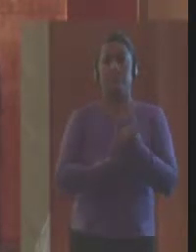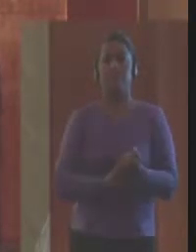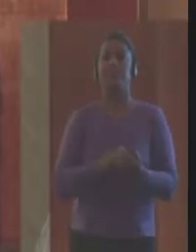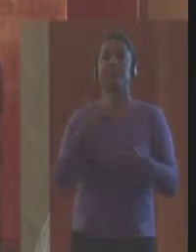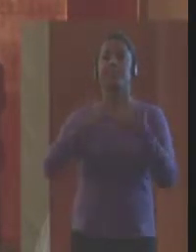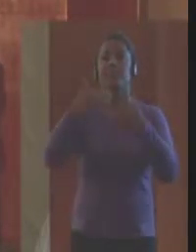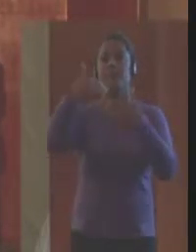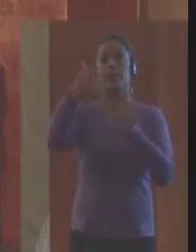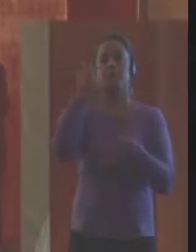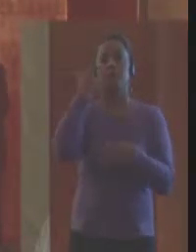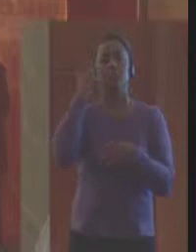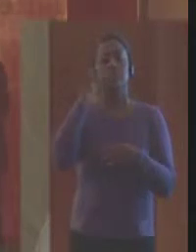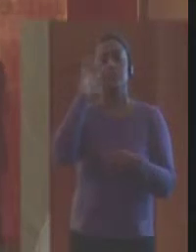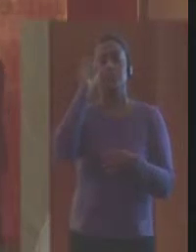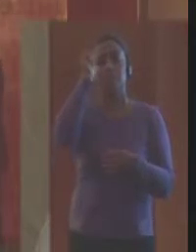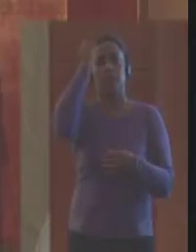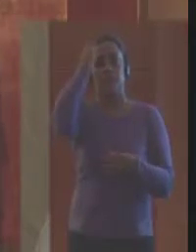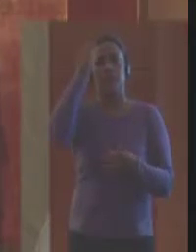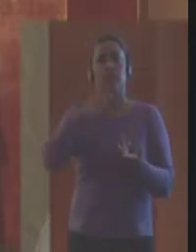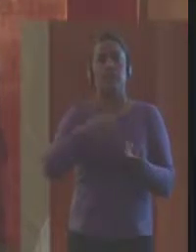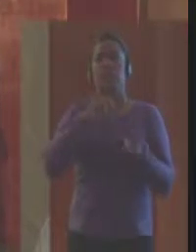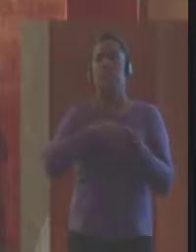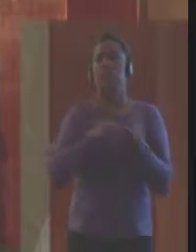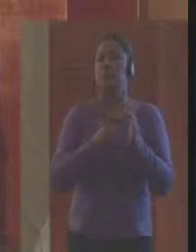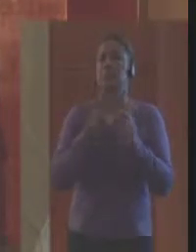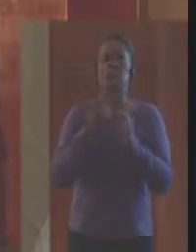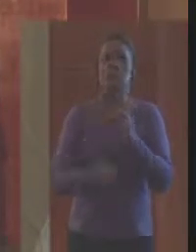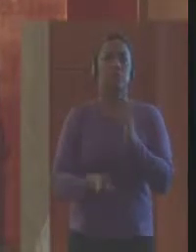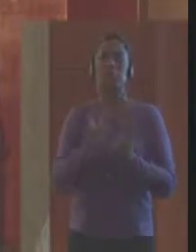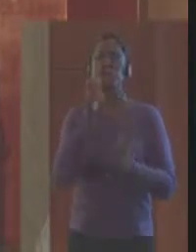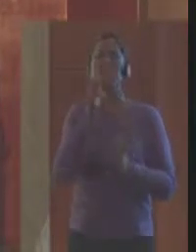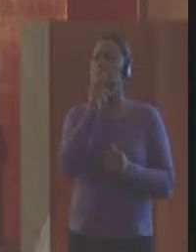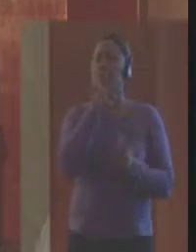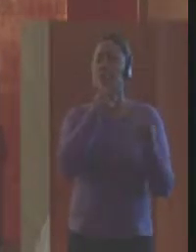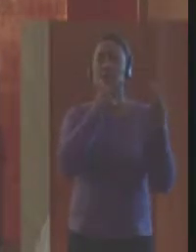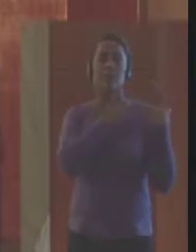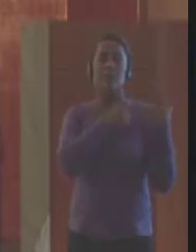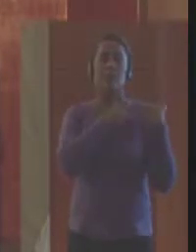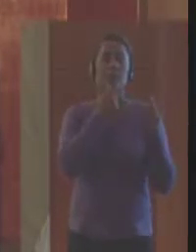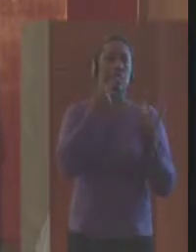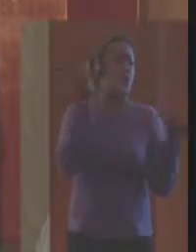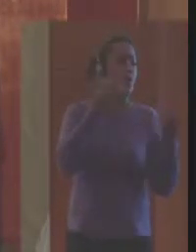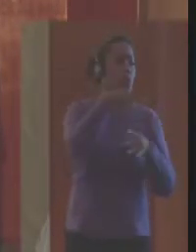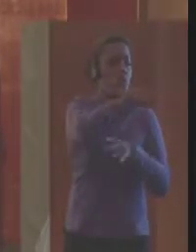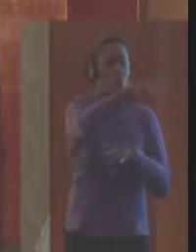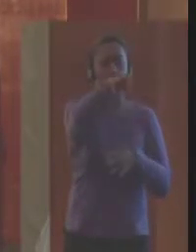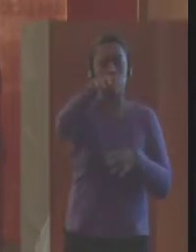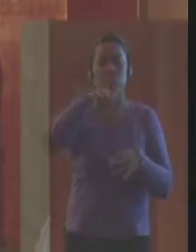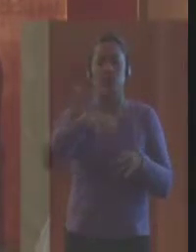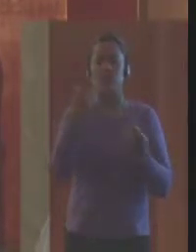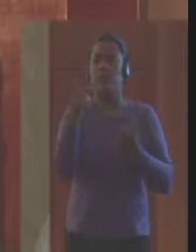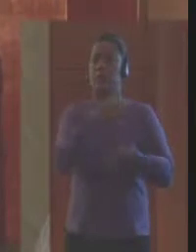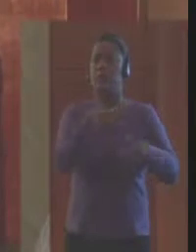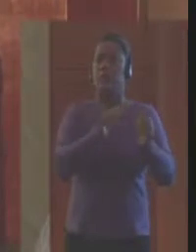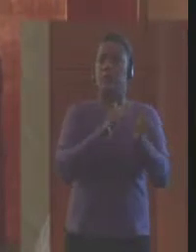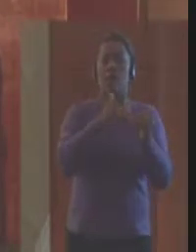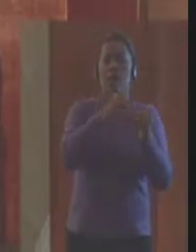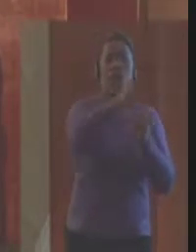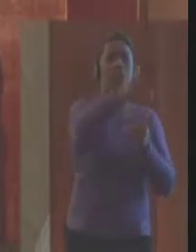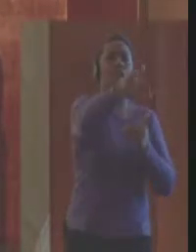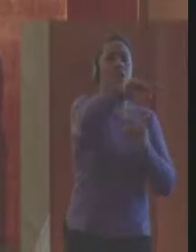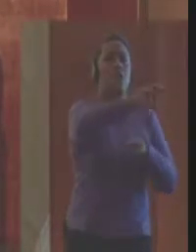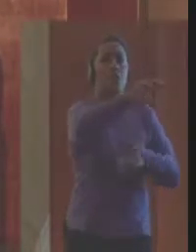tiene que ver con la situación de lo que sucede, de quienes se ubican en esas zonas de riesgo, en esos procesos de expansión.